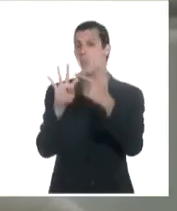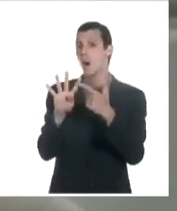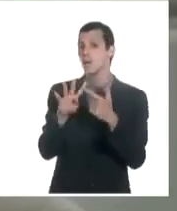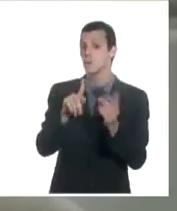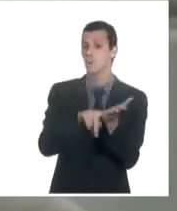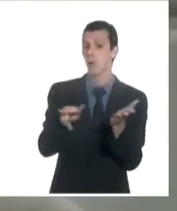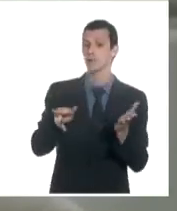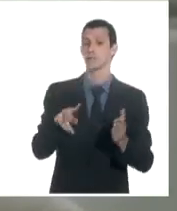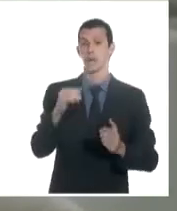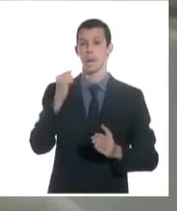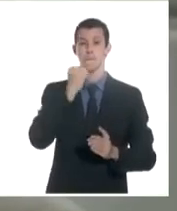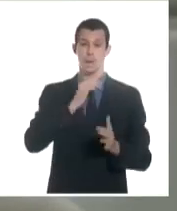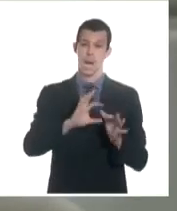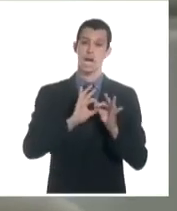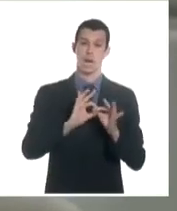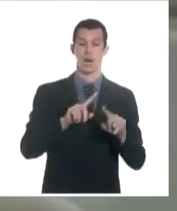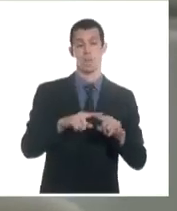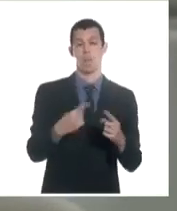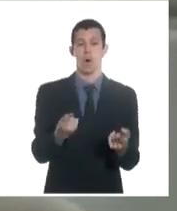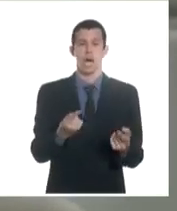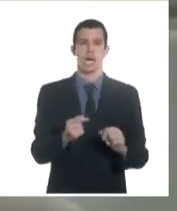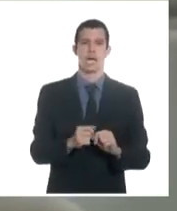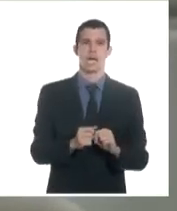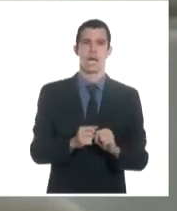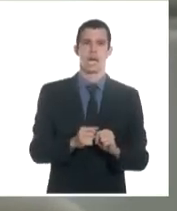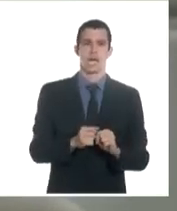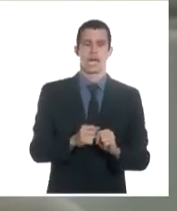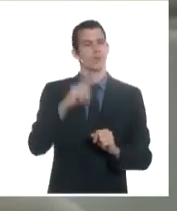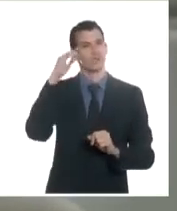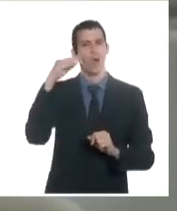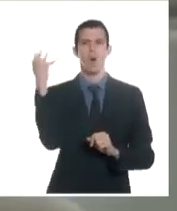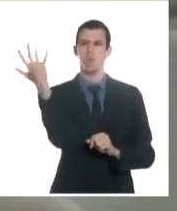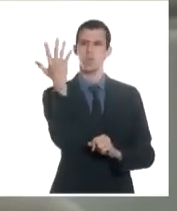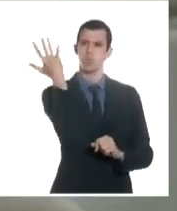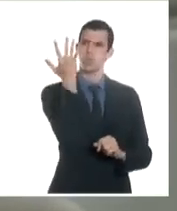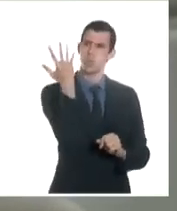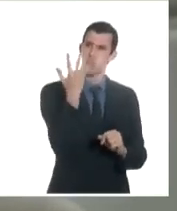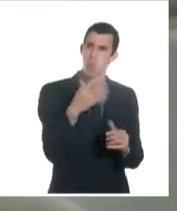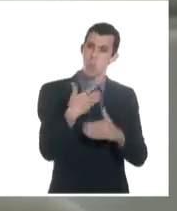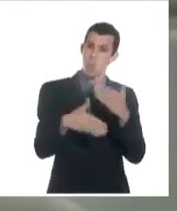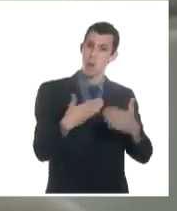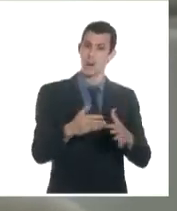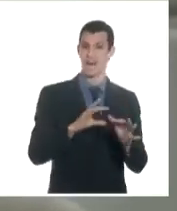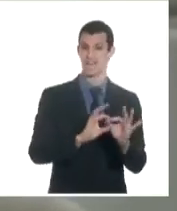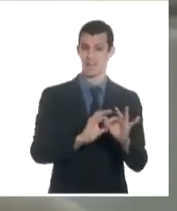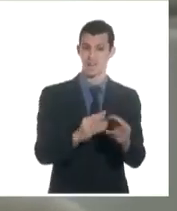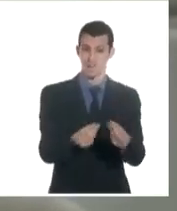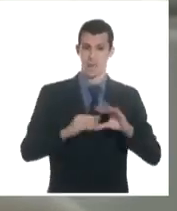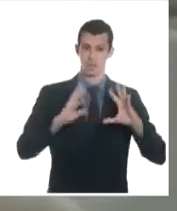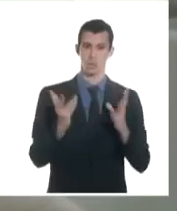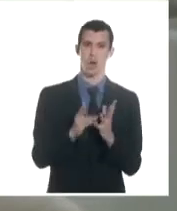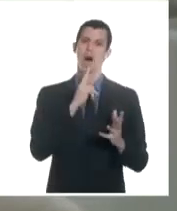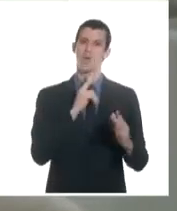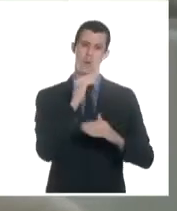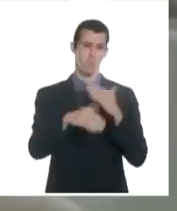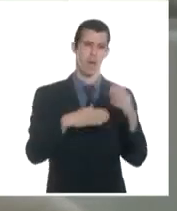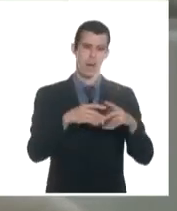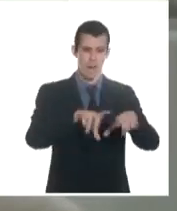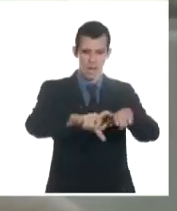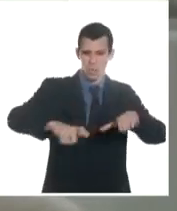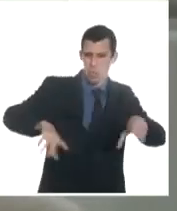son del huracán, están contratadas y embarcan a finales de mayo a las 14. Ya están contratadas y con